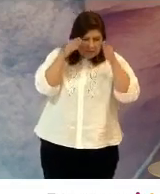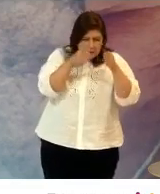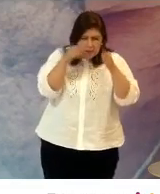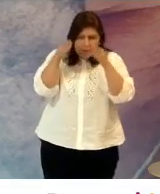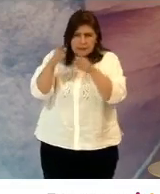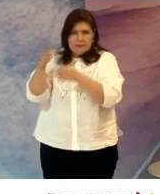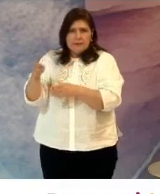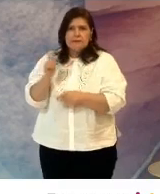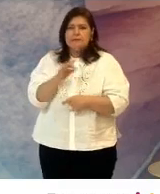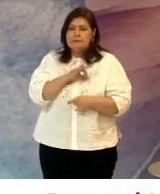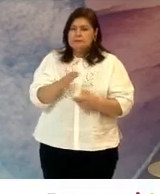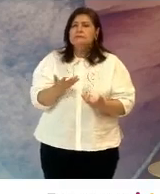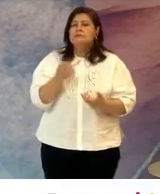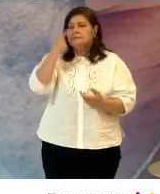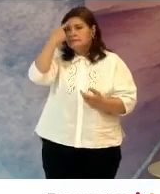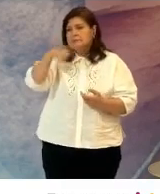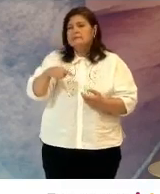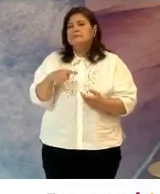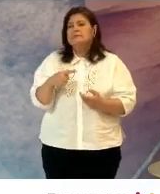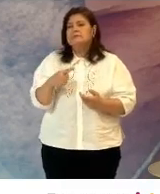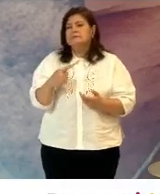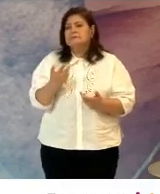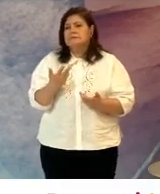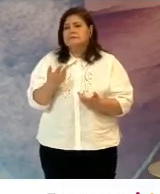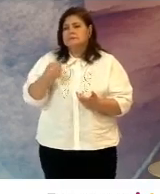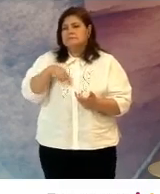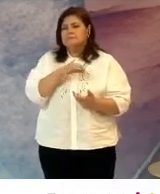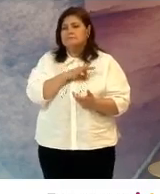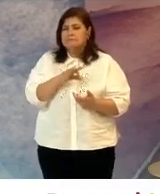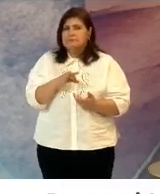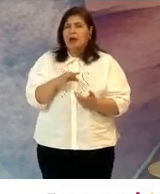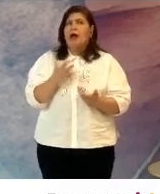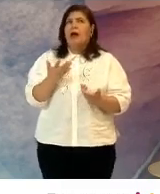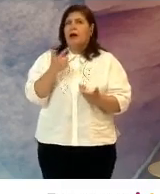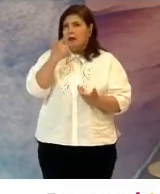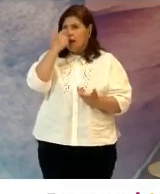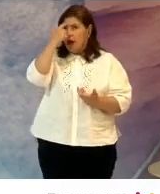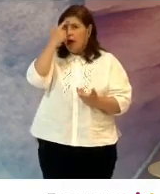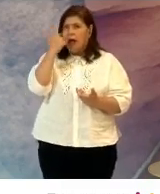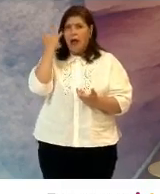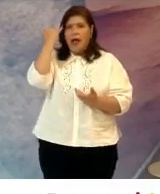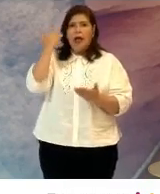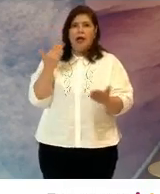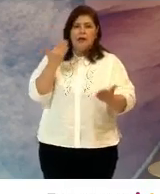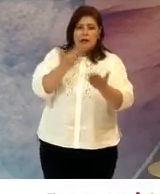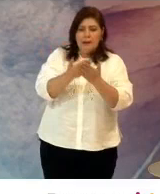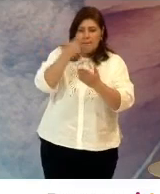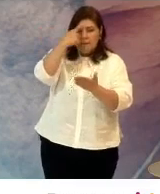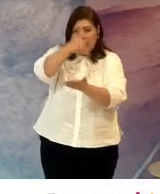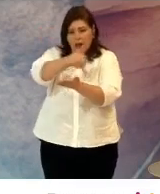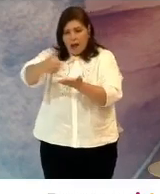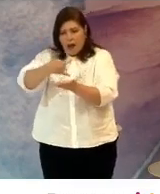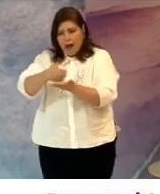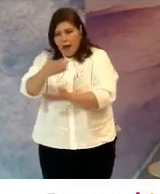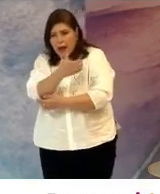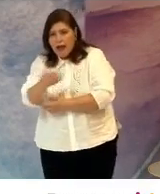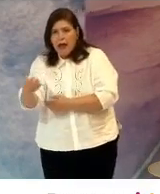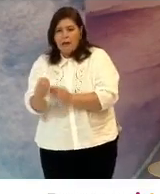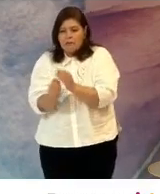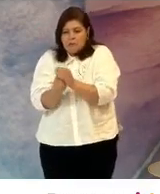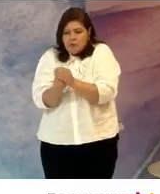donde podemos tener iniciativas para la agricultura regenerativa,